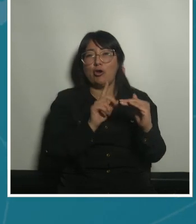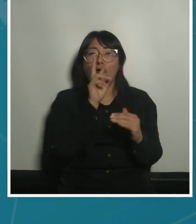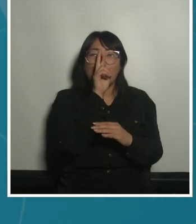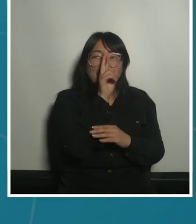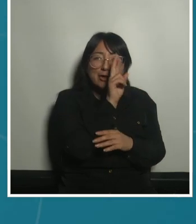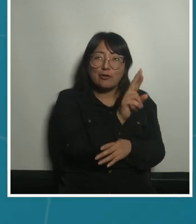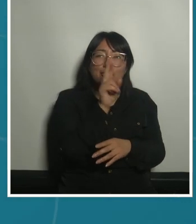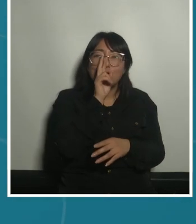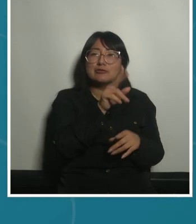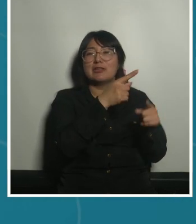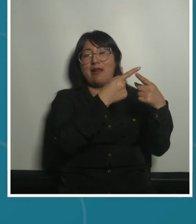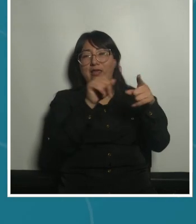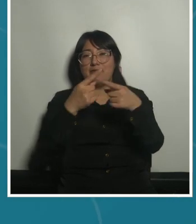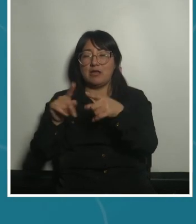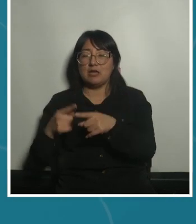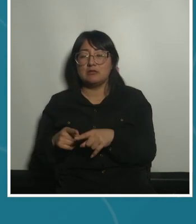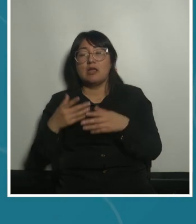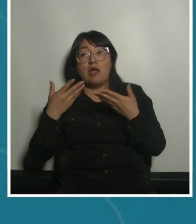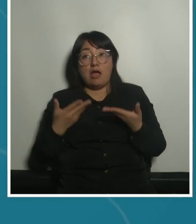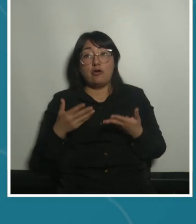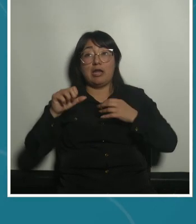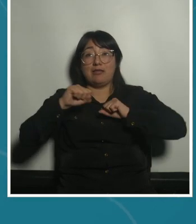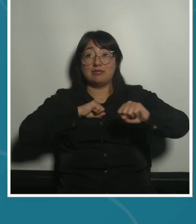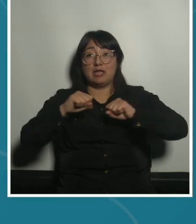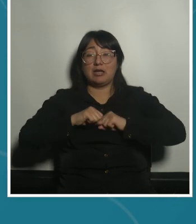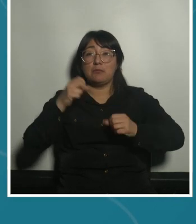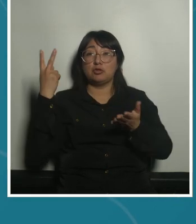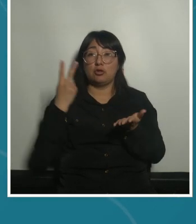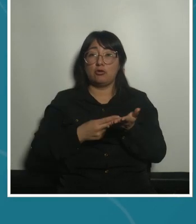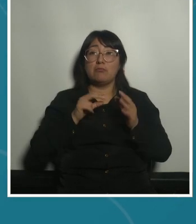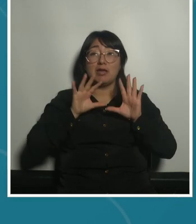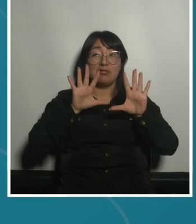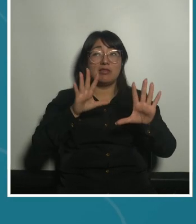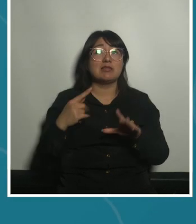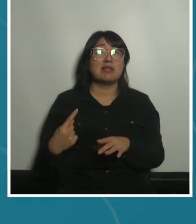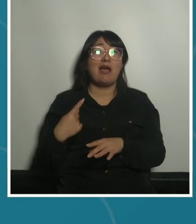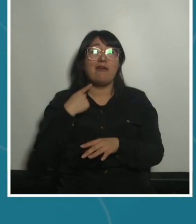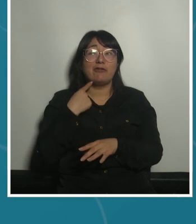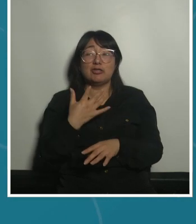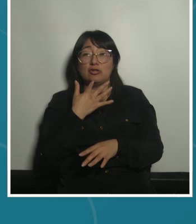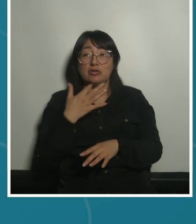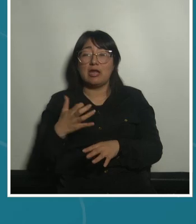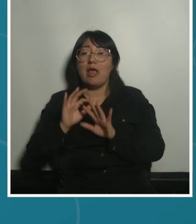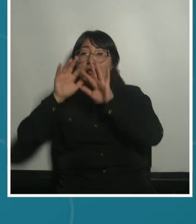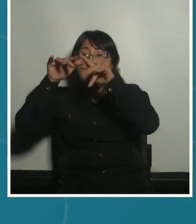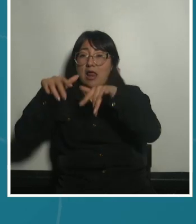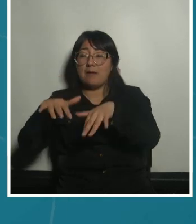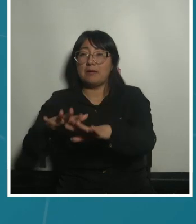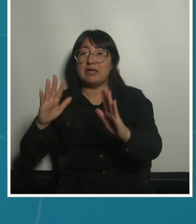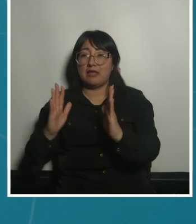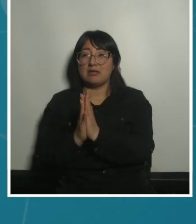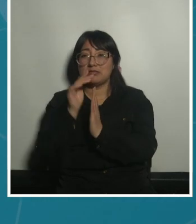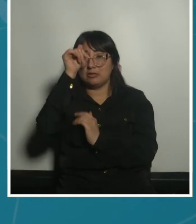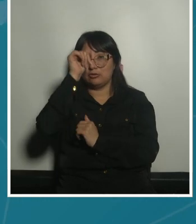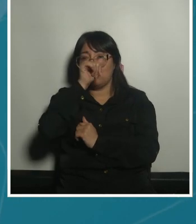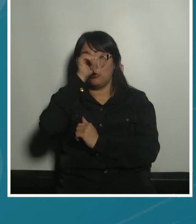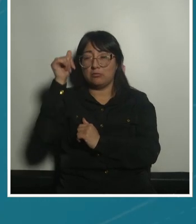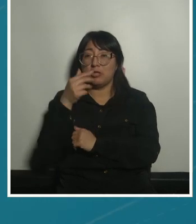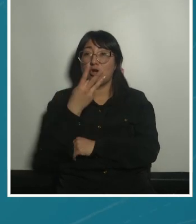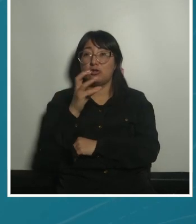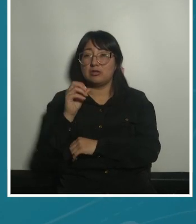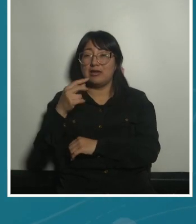singularidades. Y el terremoto de 2010 afectó también la playa de Santo Domingo a lo largo de 30 kilómetros de